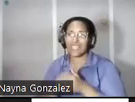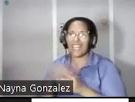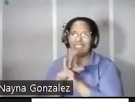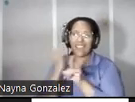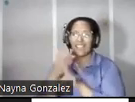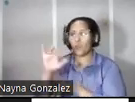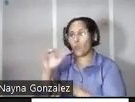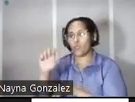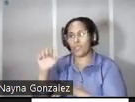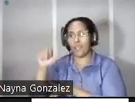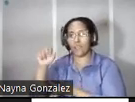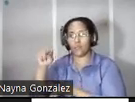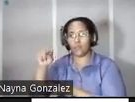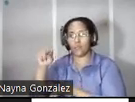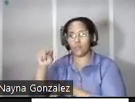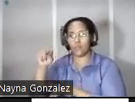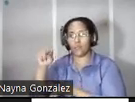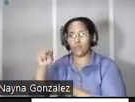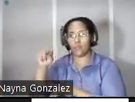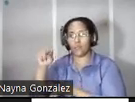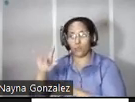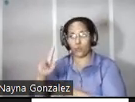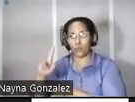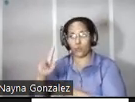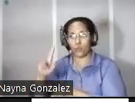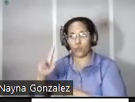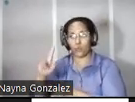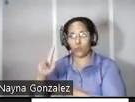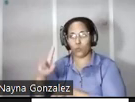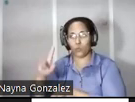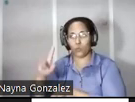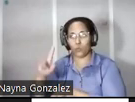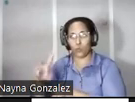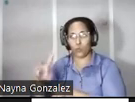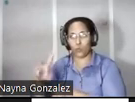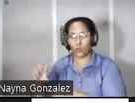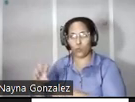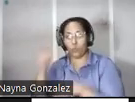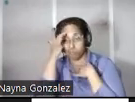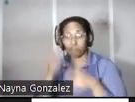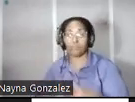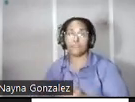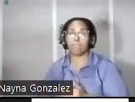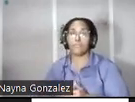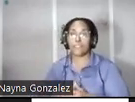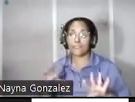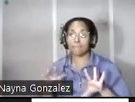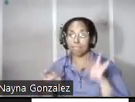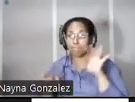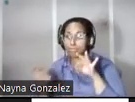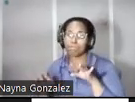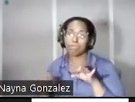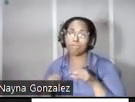en este caso de José Antonio Dávila, ¿verdad? Que falleció a causa de la tuberculosis. Y